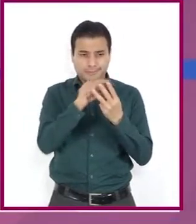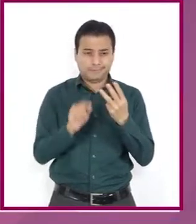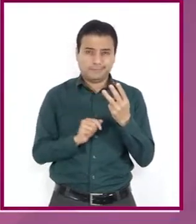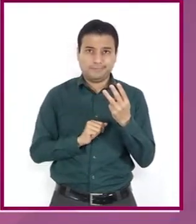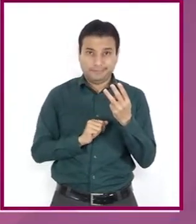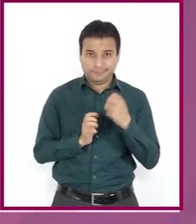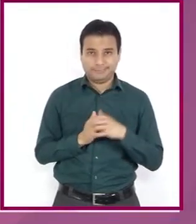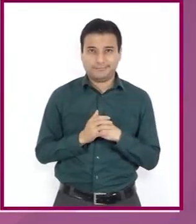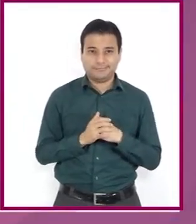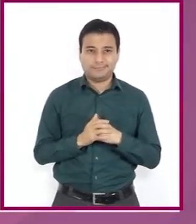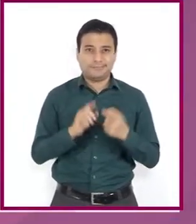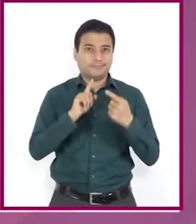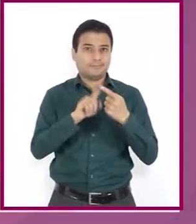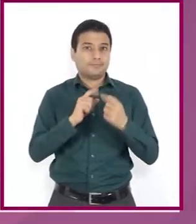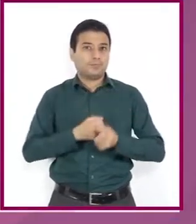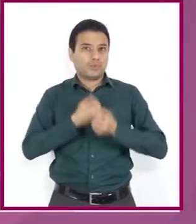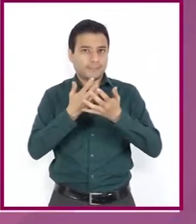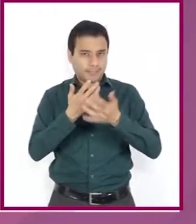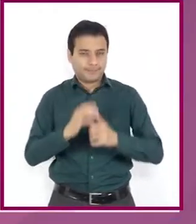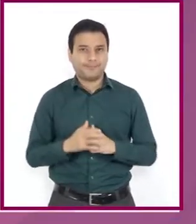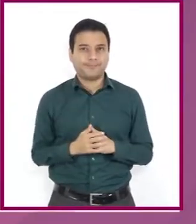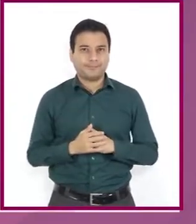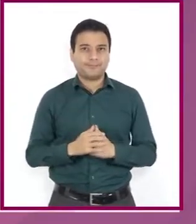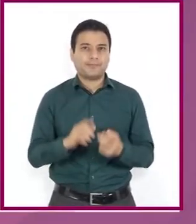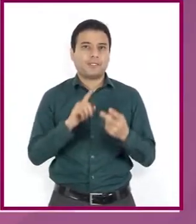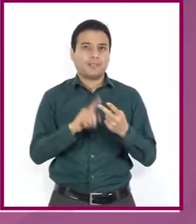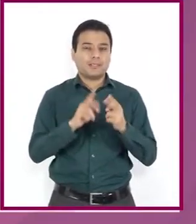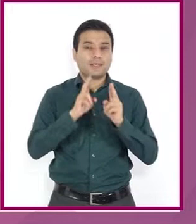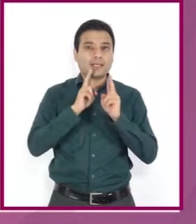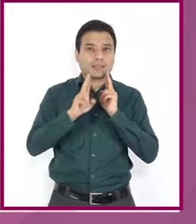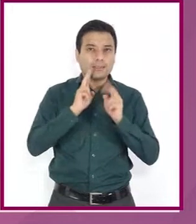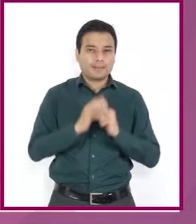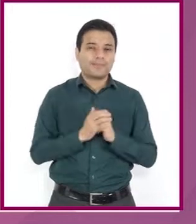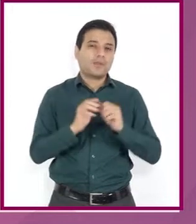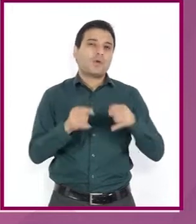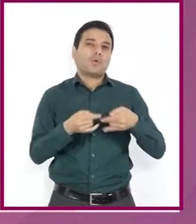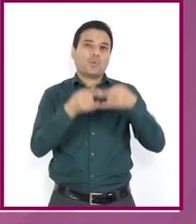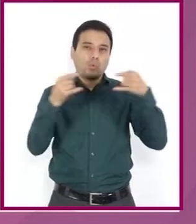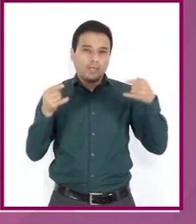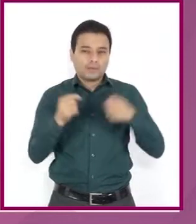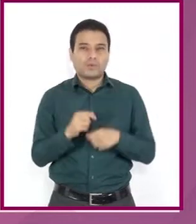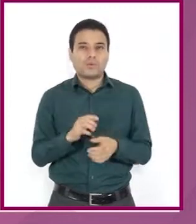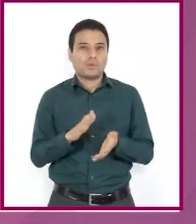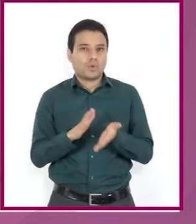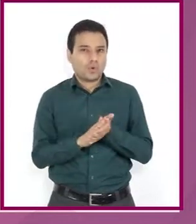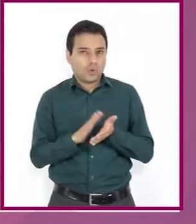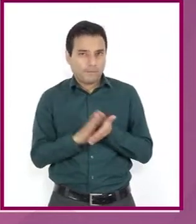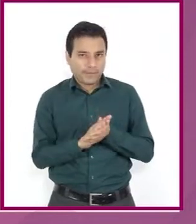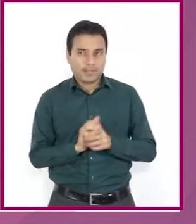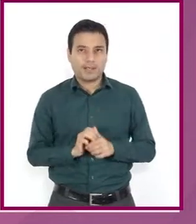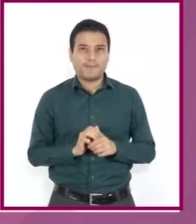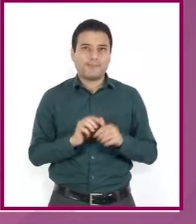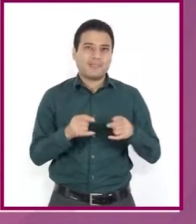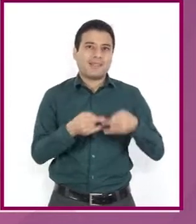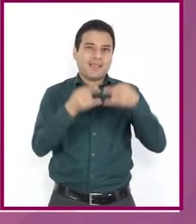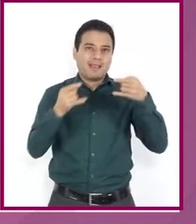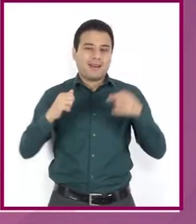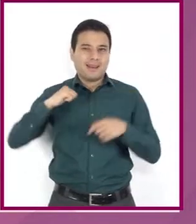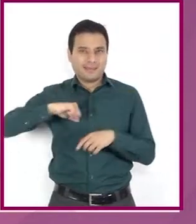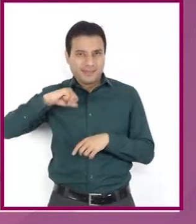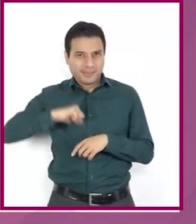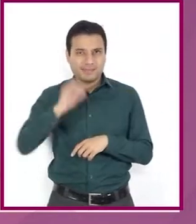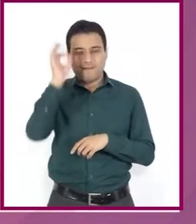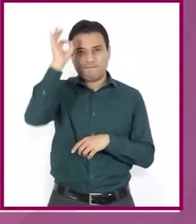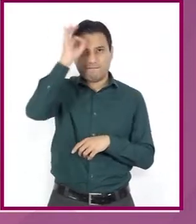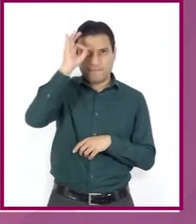géneros: poesía, narrativa como el cuento, la novela, la leyenda, la